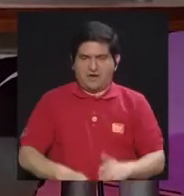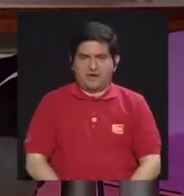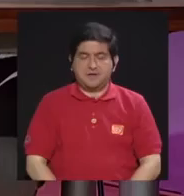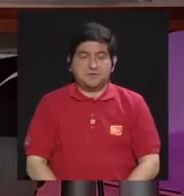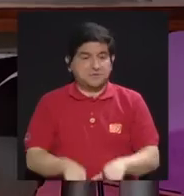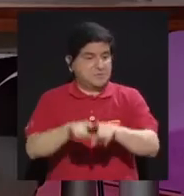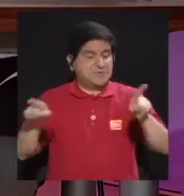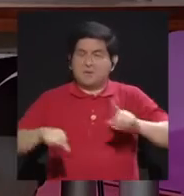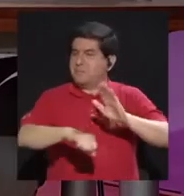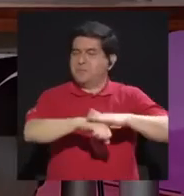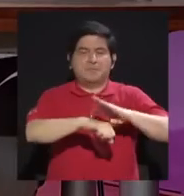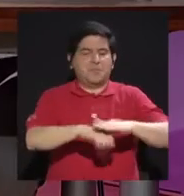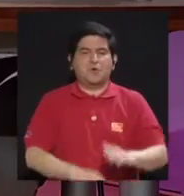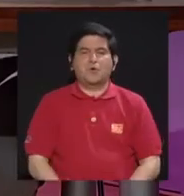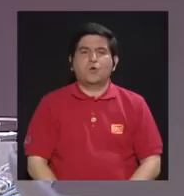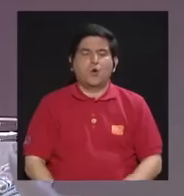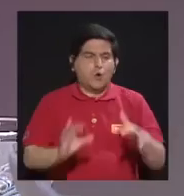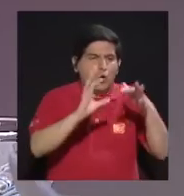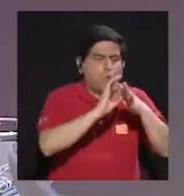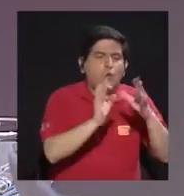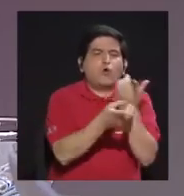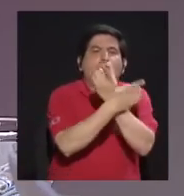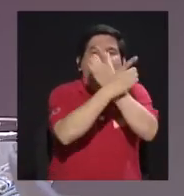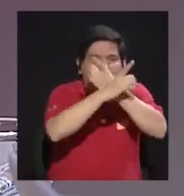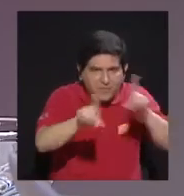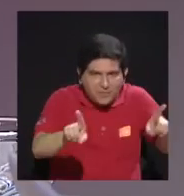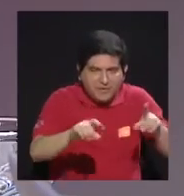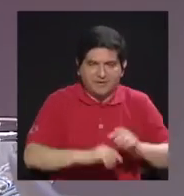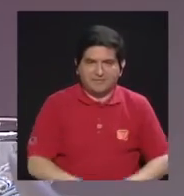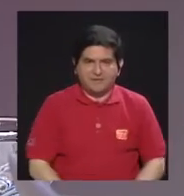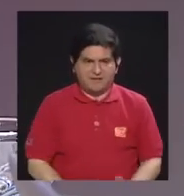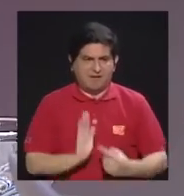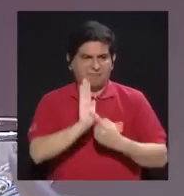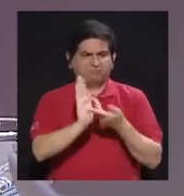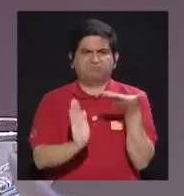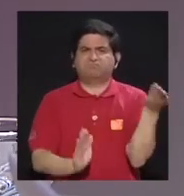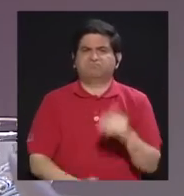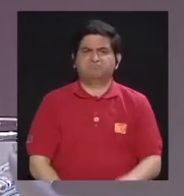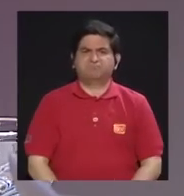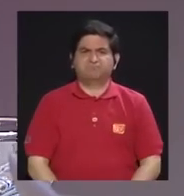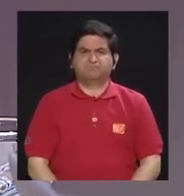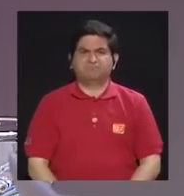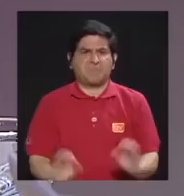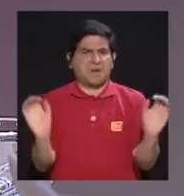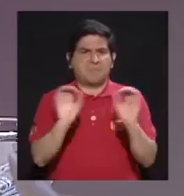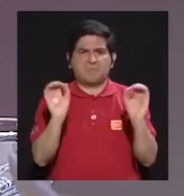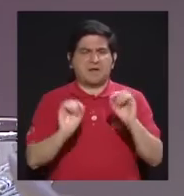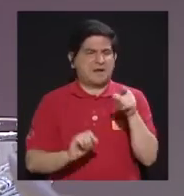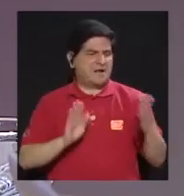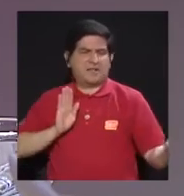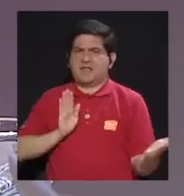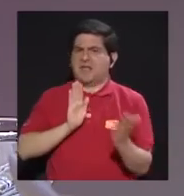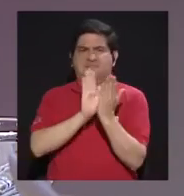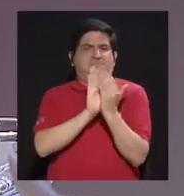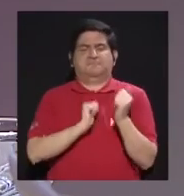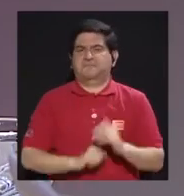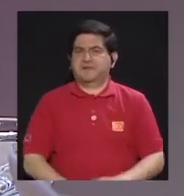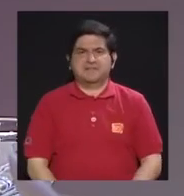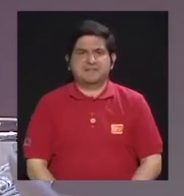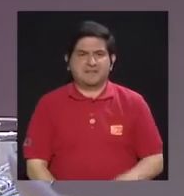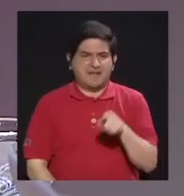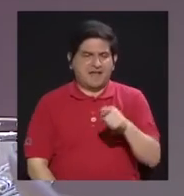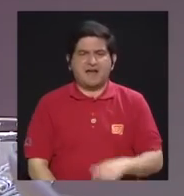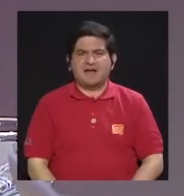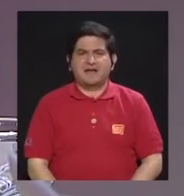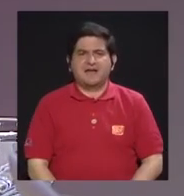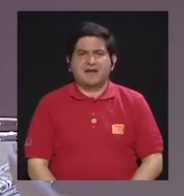tampoco permitir una coalición democrática, lo que evidencia es que no se van a exponer a ninguna